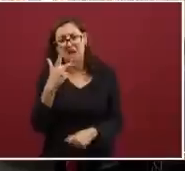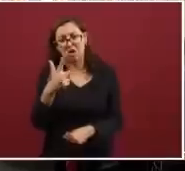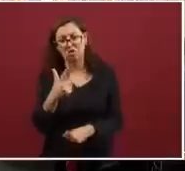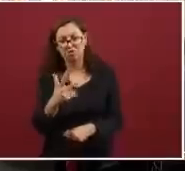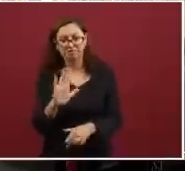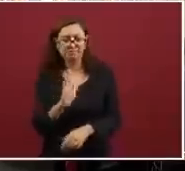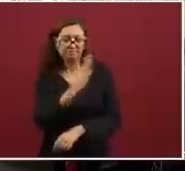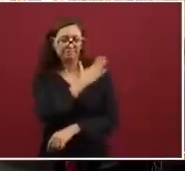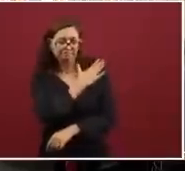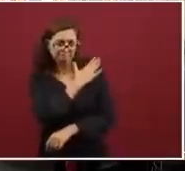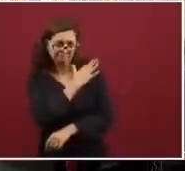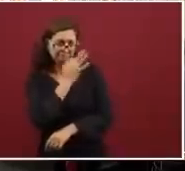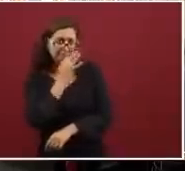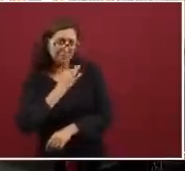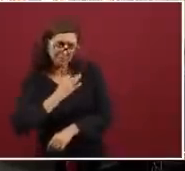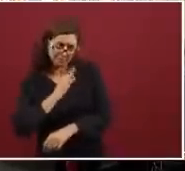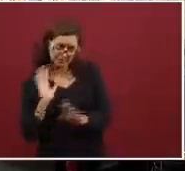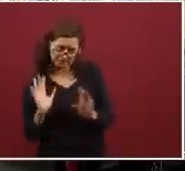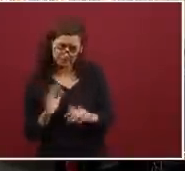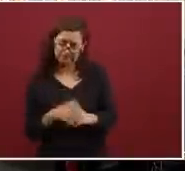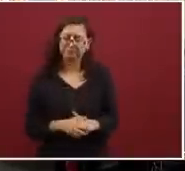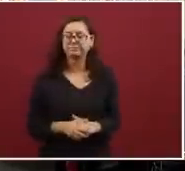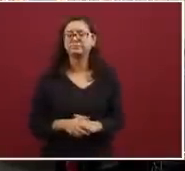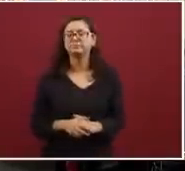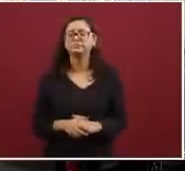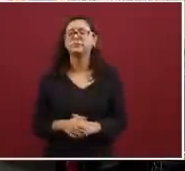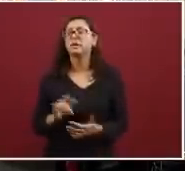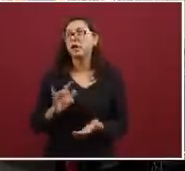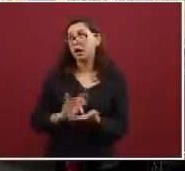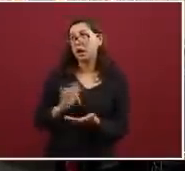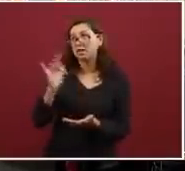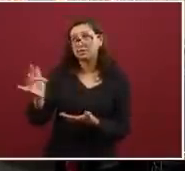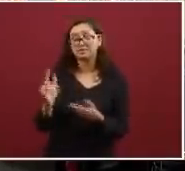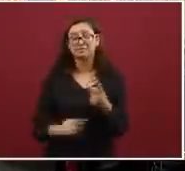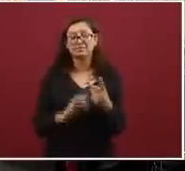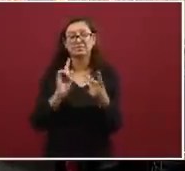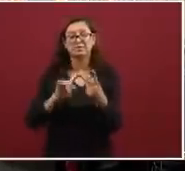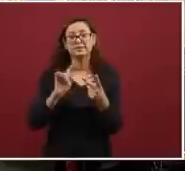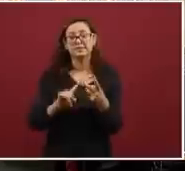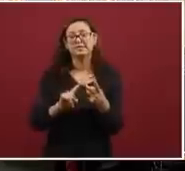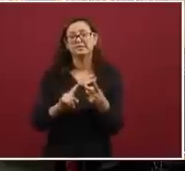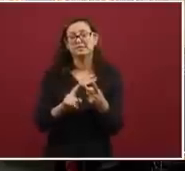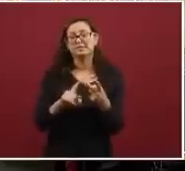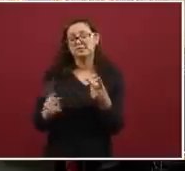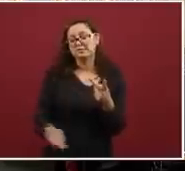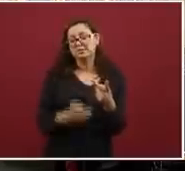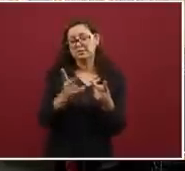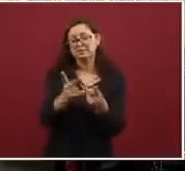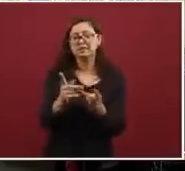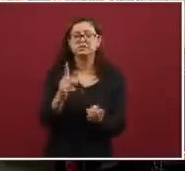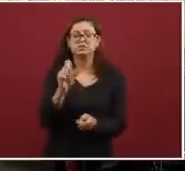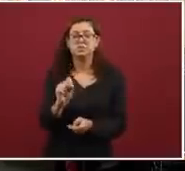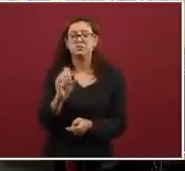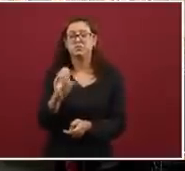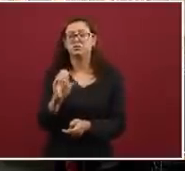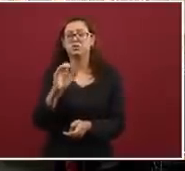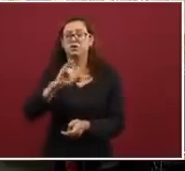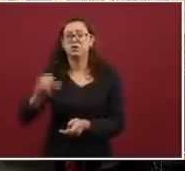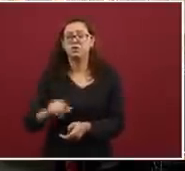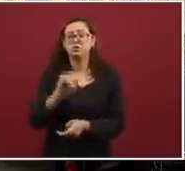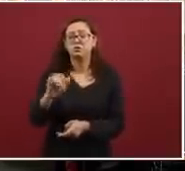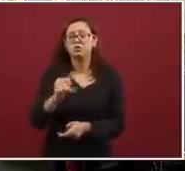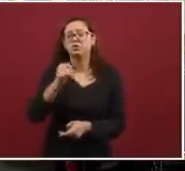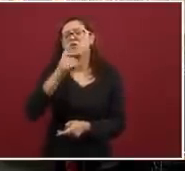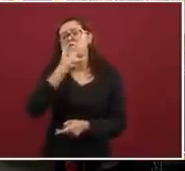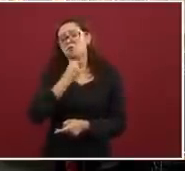denuncia. Gracias. Y mi segunda pregunta, presidente, pues también la Suprema Corte, ministros, jueces,